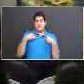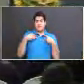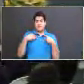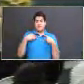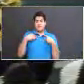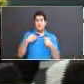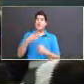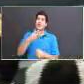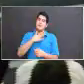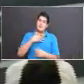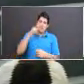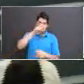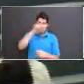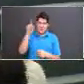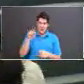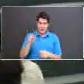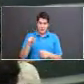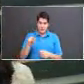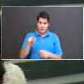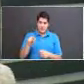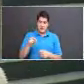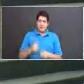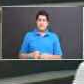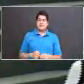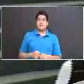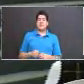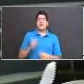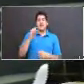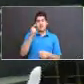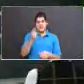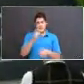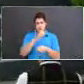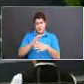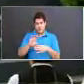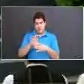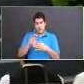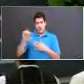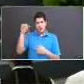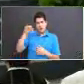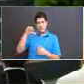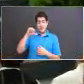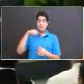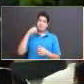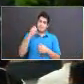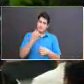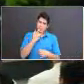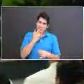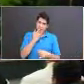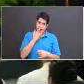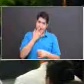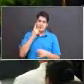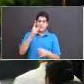Ahora mi pregunta es, si una cosa mala, perdón, buena,